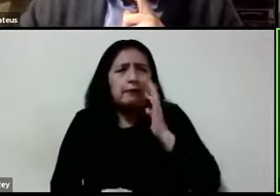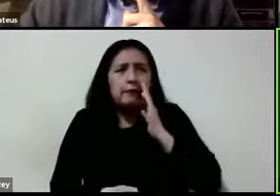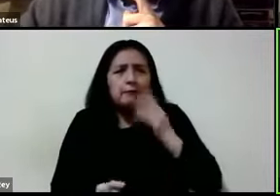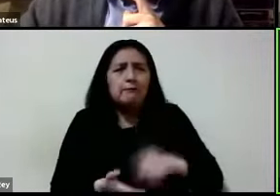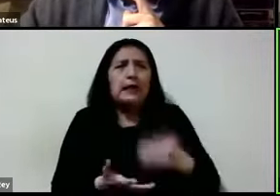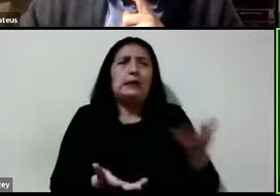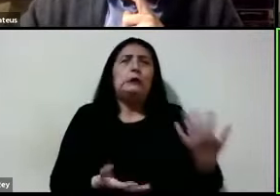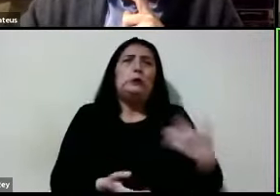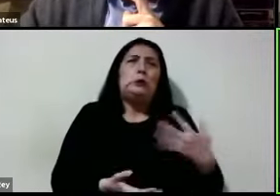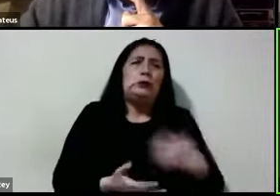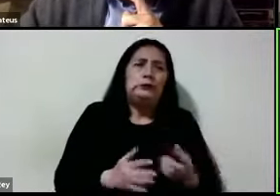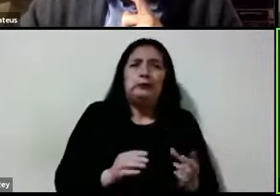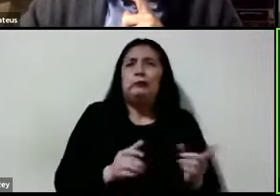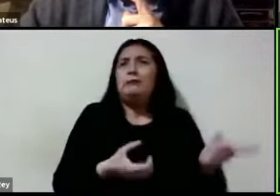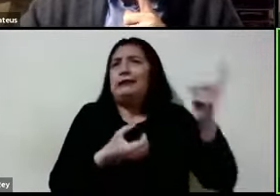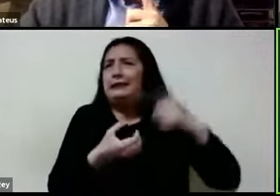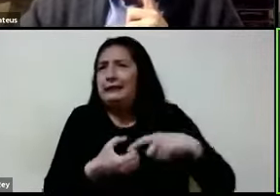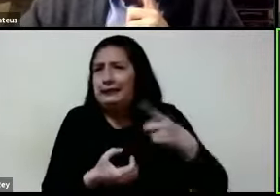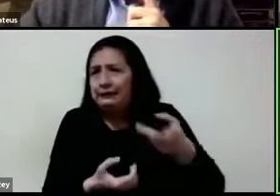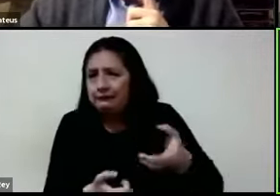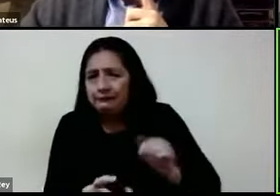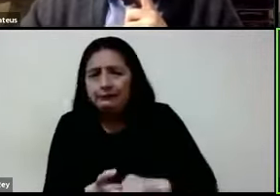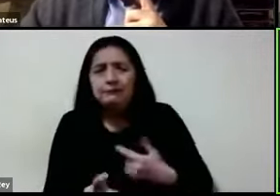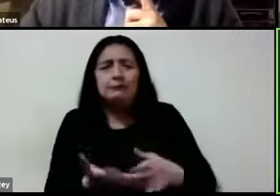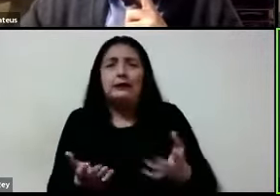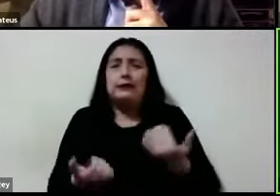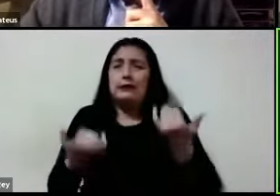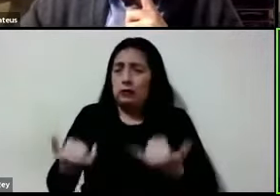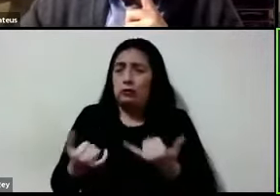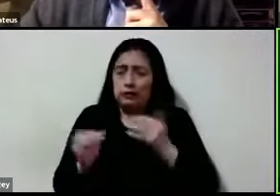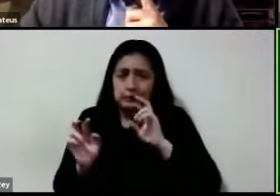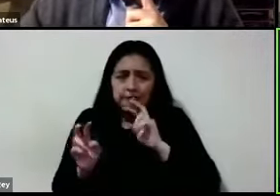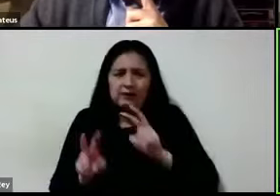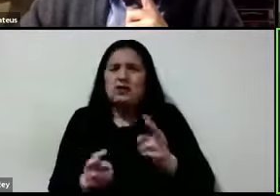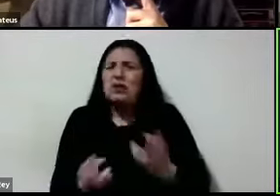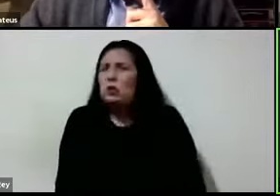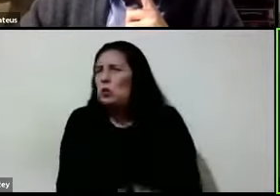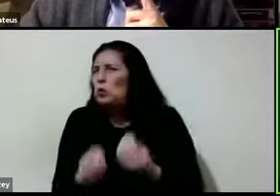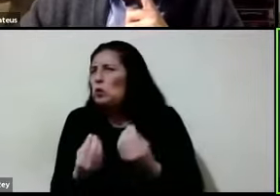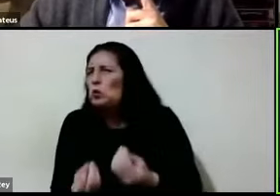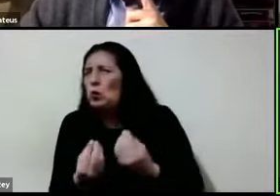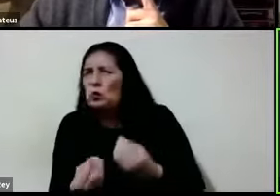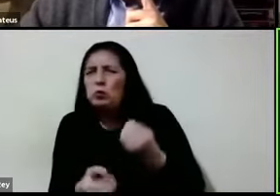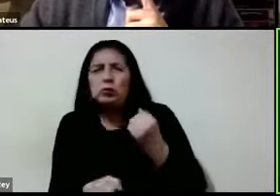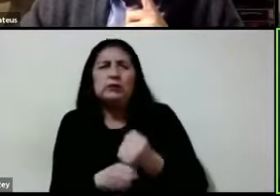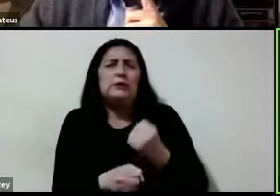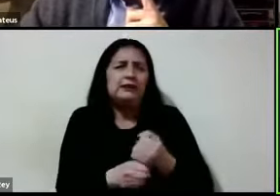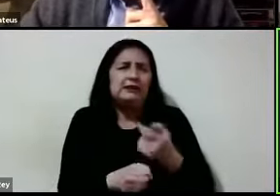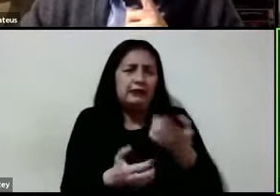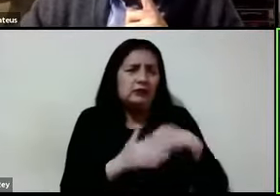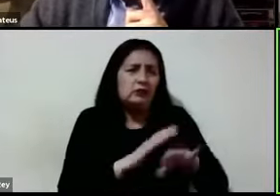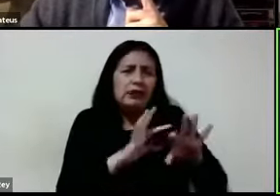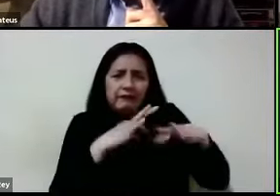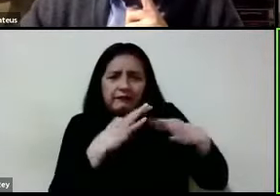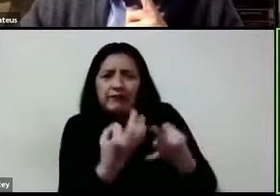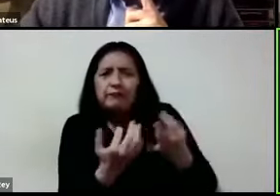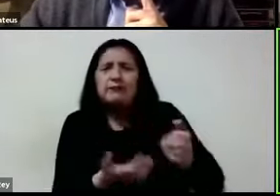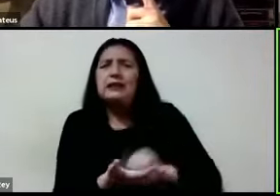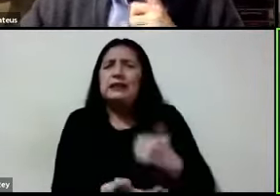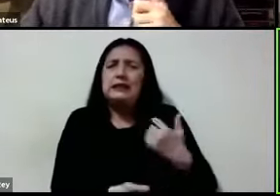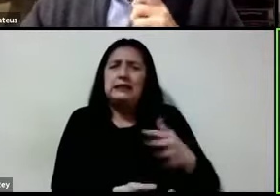un protagónico. Y estamos viendo a qué nivel se ha trabajado en los hogares esa